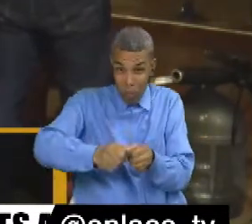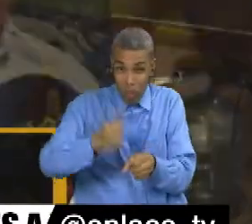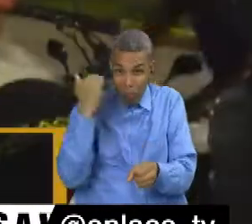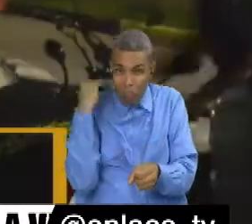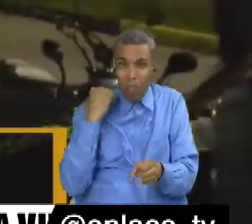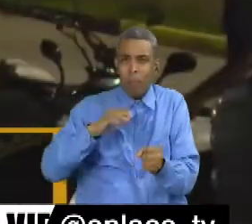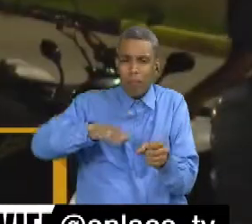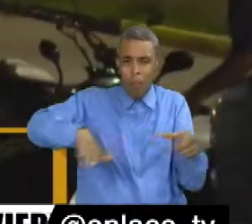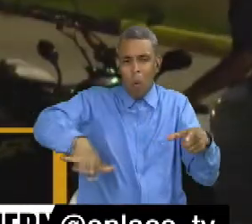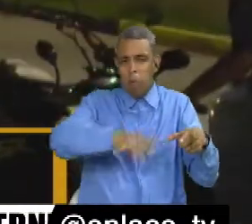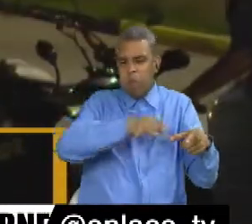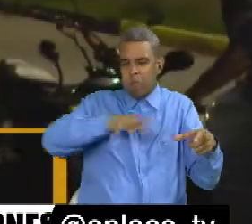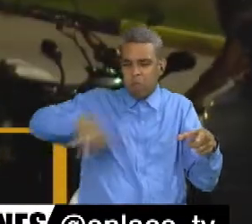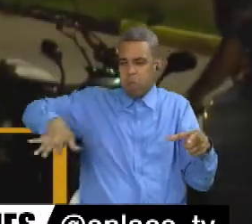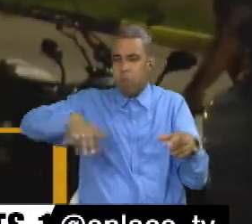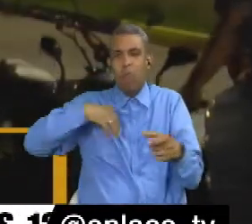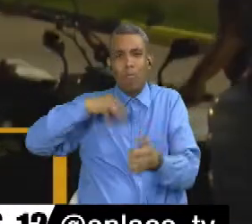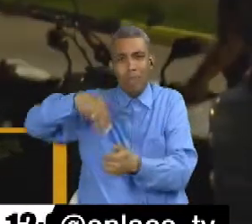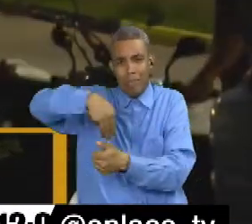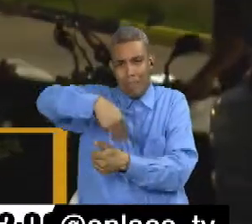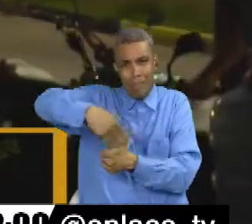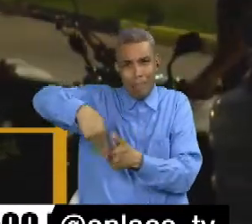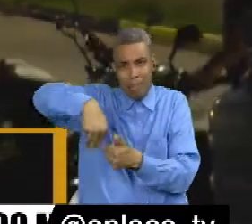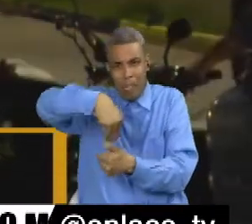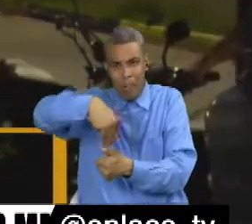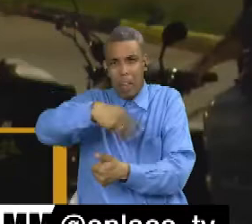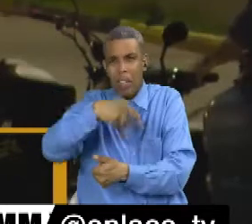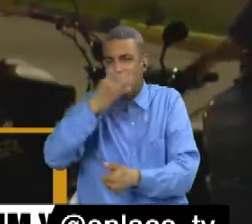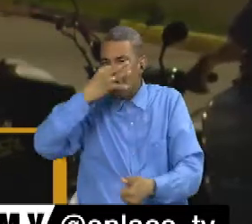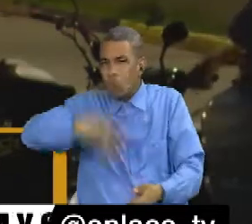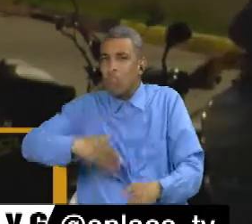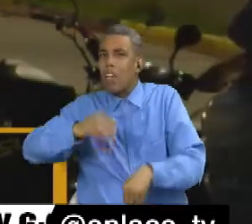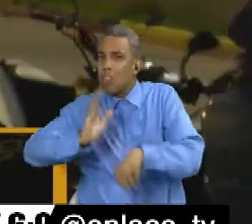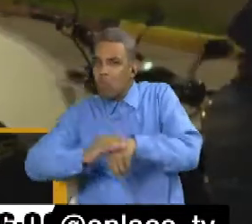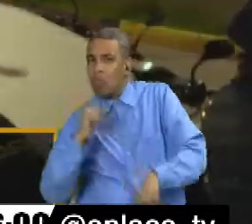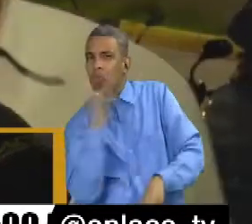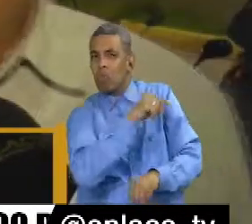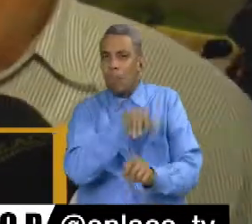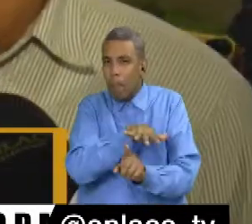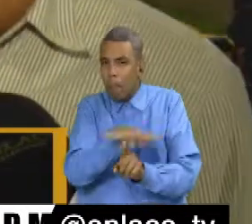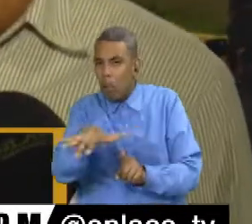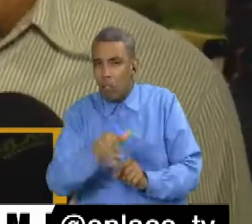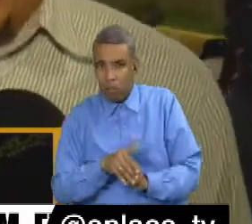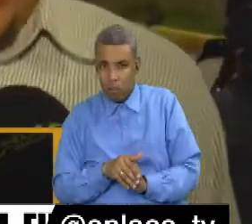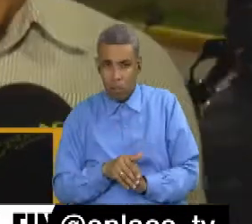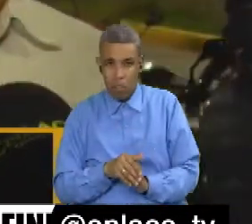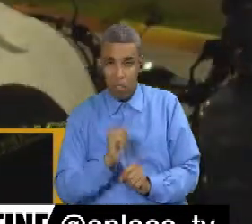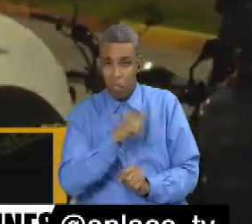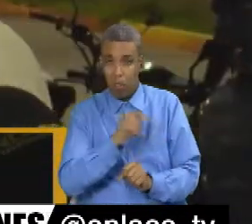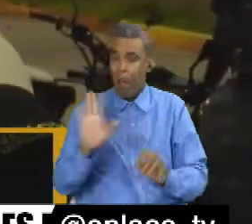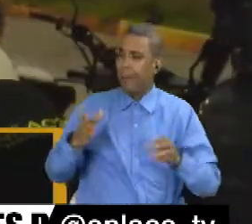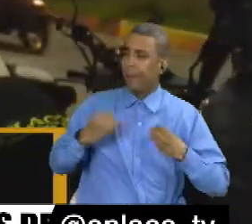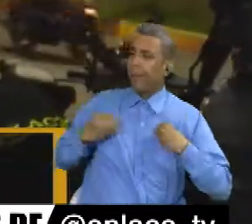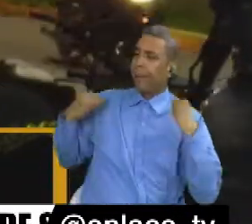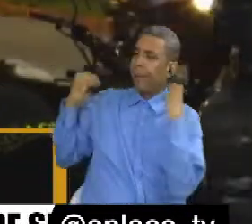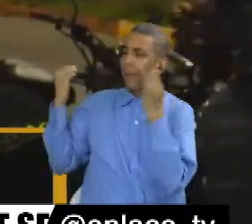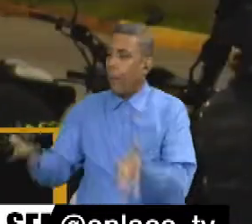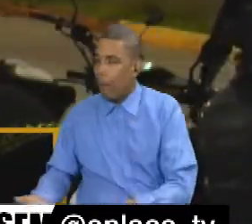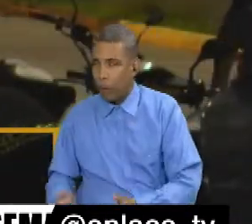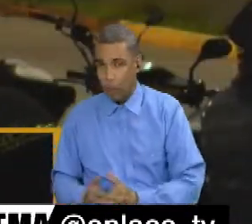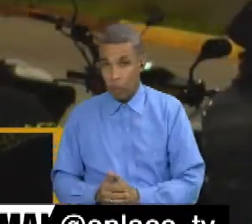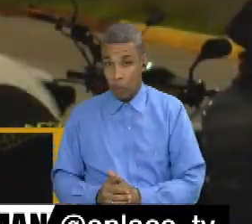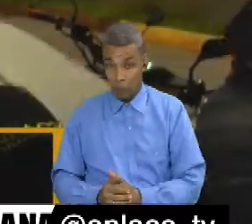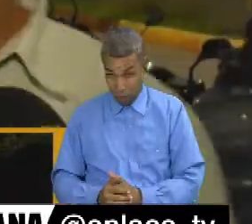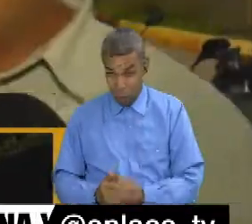Miramar, por todos los catalizadores que nos tiran a la atmósfera. Mejor dicho, esto no es que ellos nos lo quieran regalar, porque ahorita sale el gerente de la